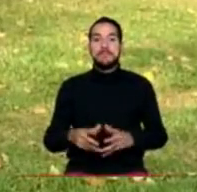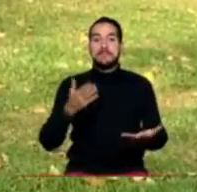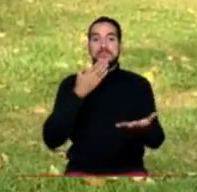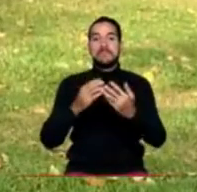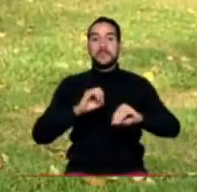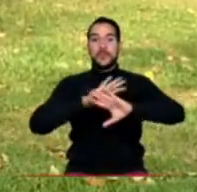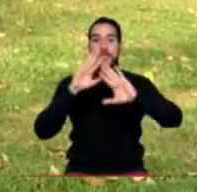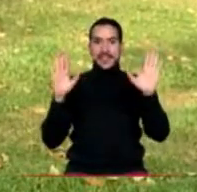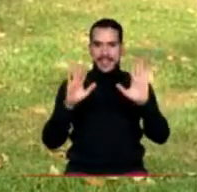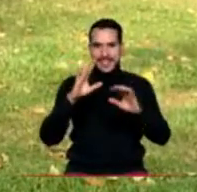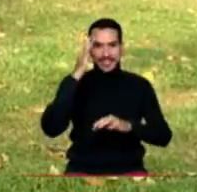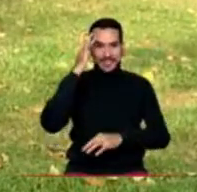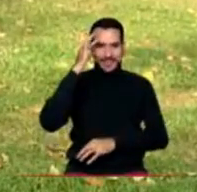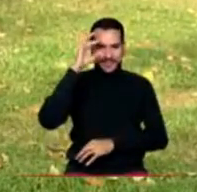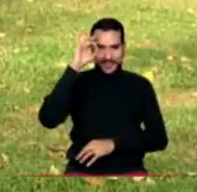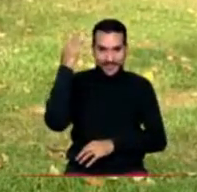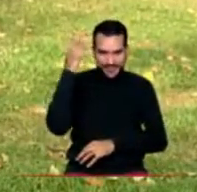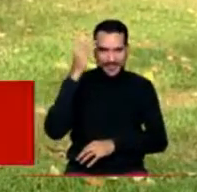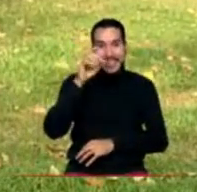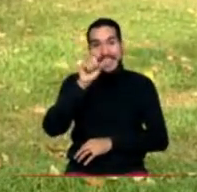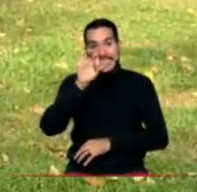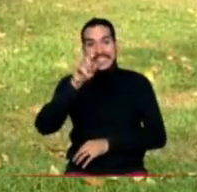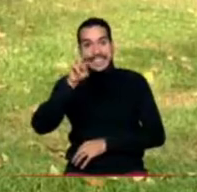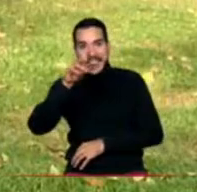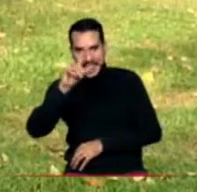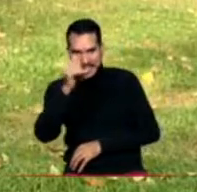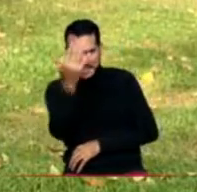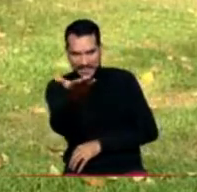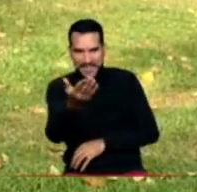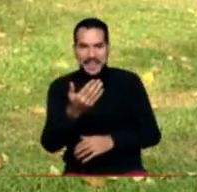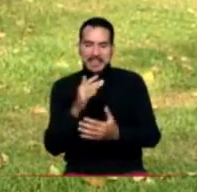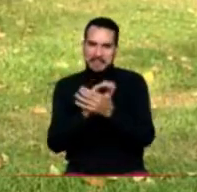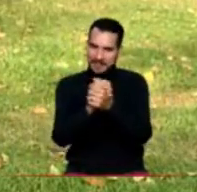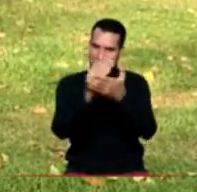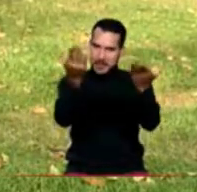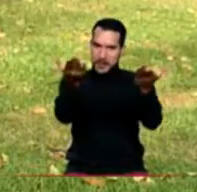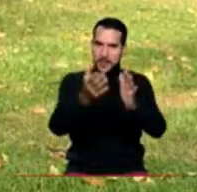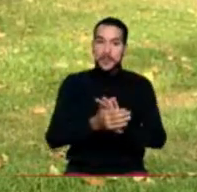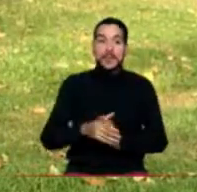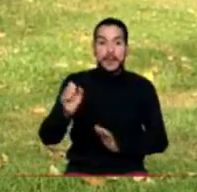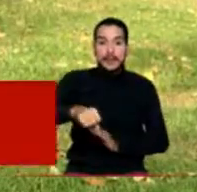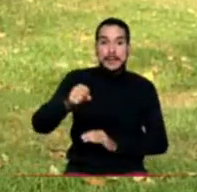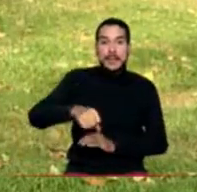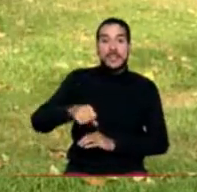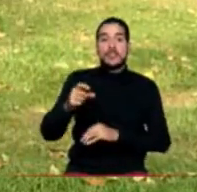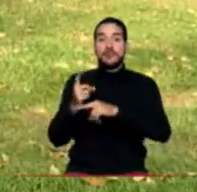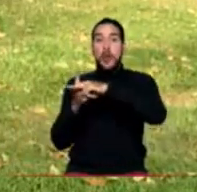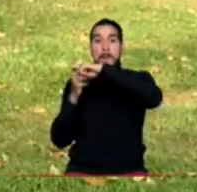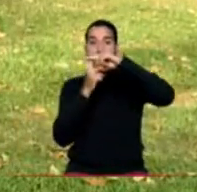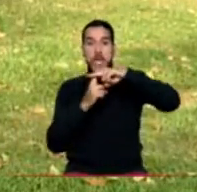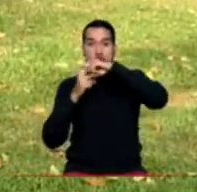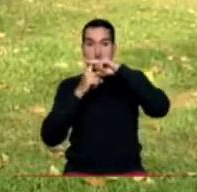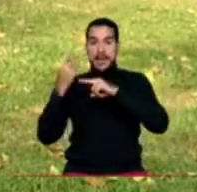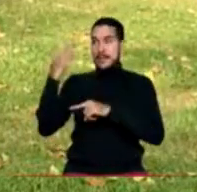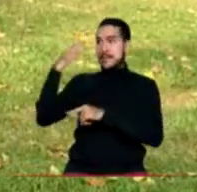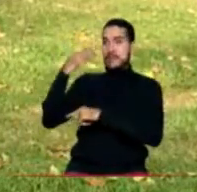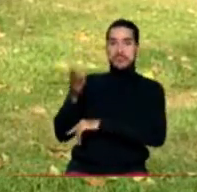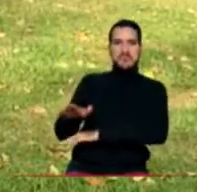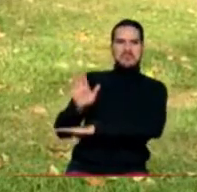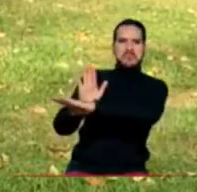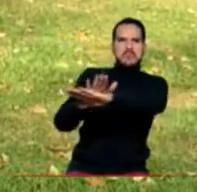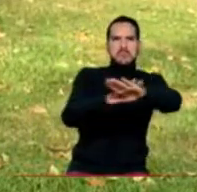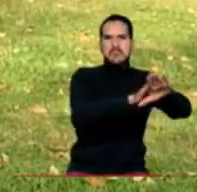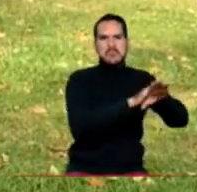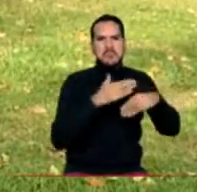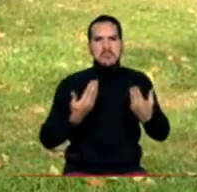Buenos días, Cindy, un gusto saludarla. Mire, recordemos primero que la Procuraduría General de la Nación hace poco anunció sobre cuáles eran